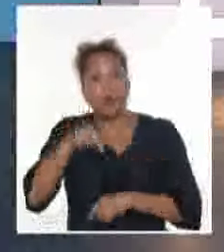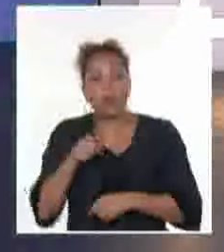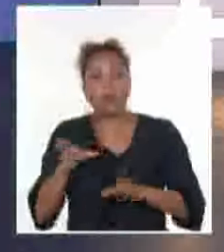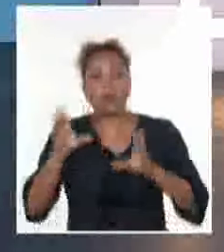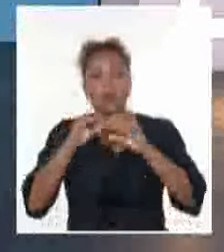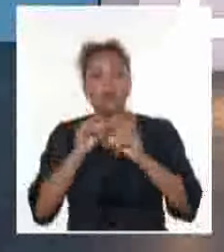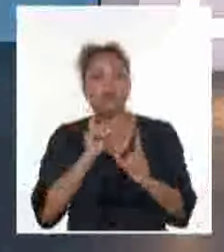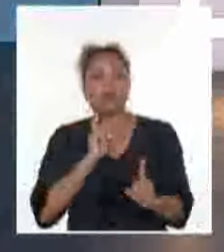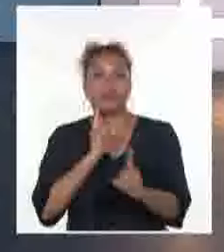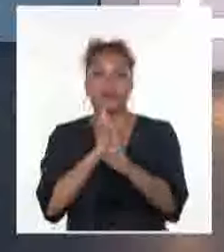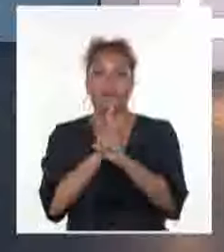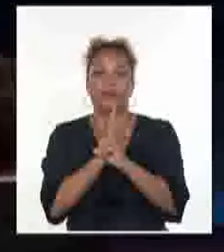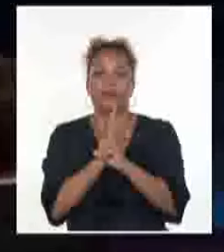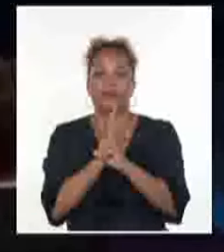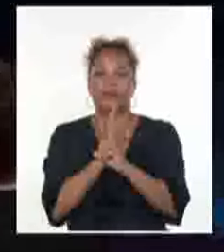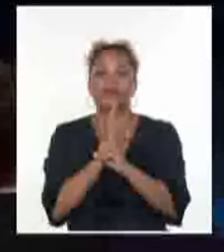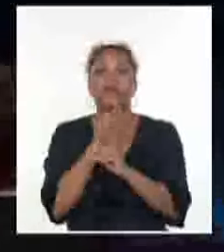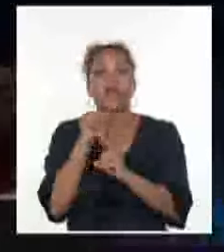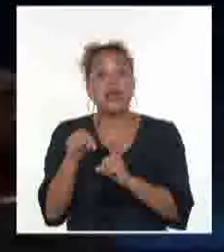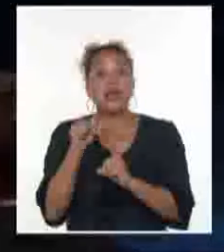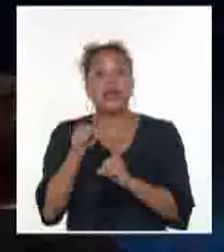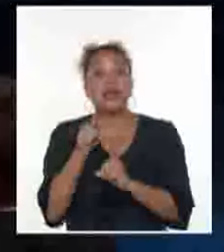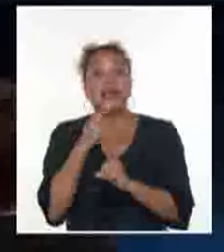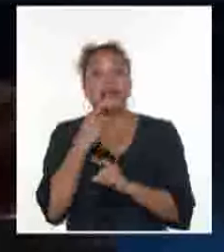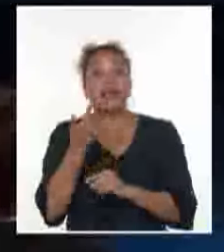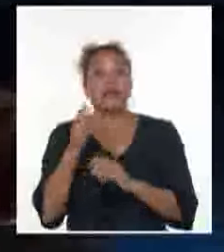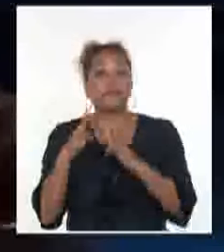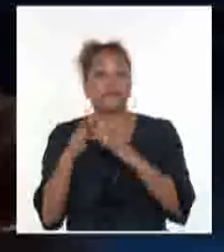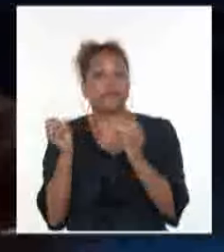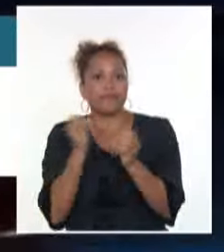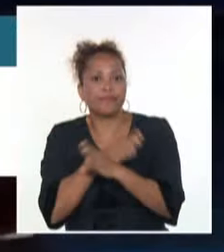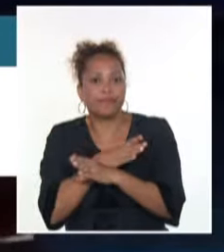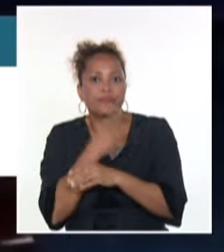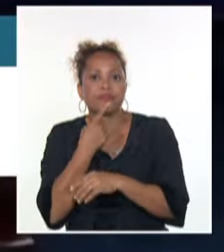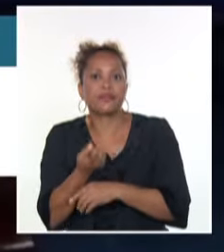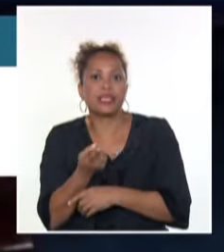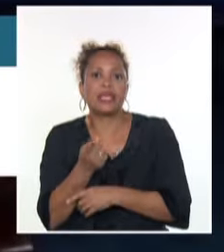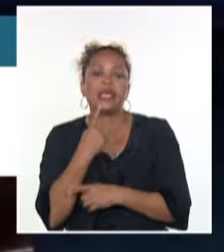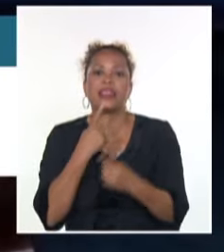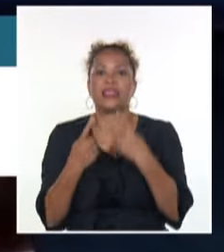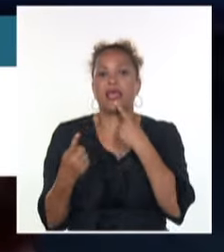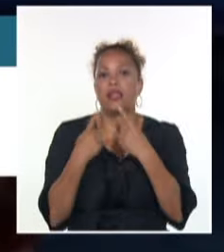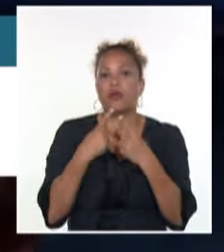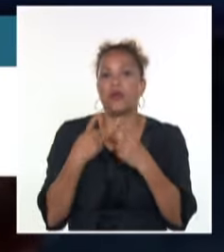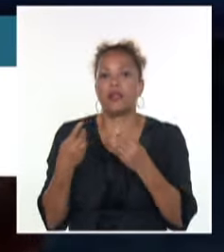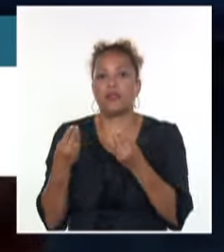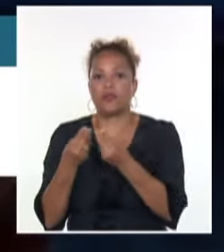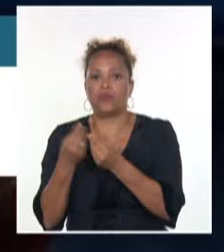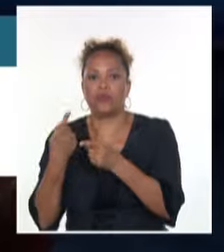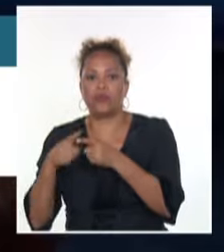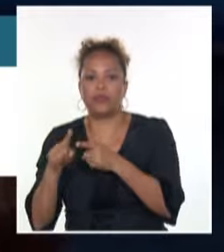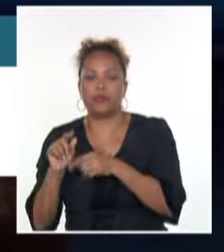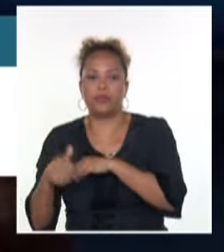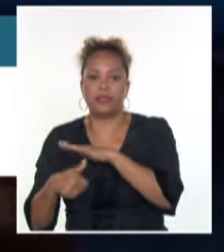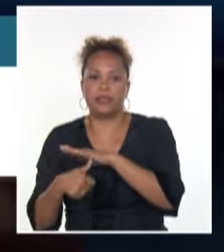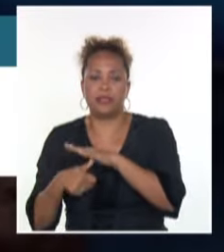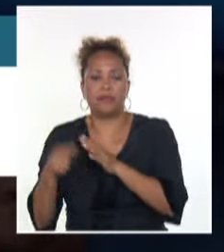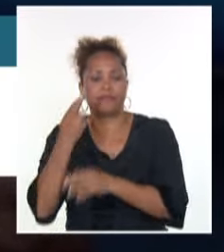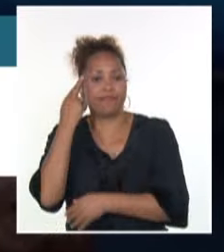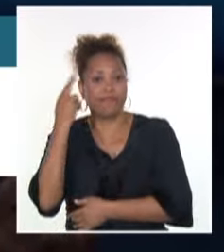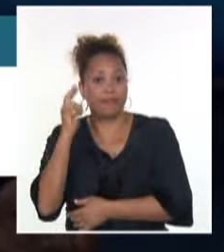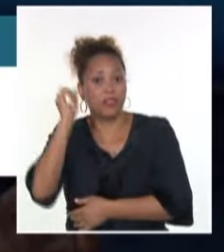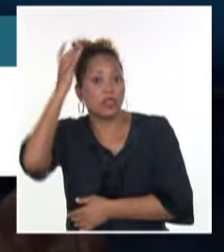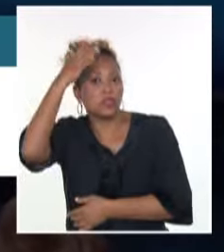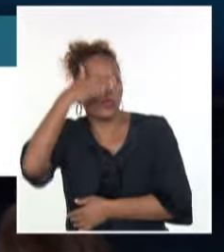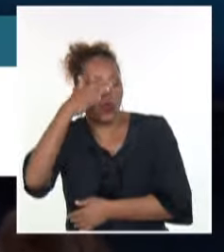presidencia de Estados Unidos. El actual inquilino de la Casa Blanca lleva ese lapso sin dialogar con su contrincante. Vamos a recordar que Trump se negó